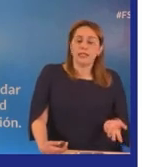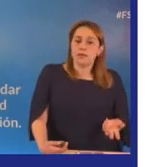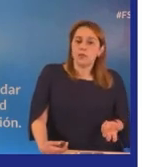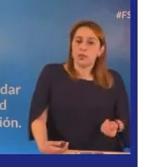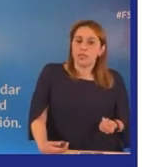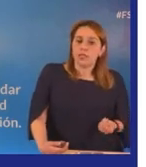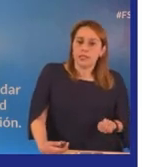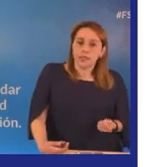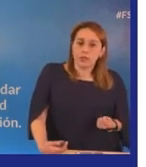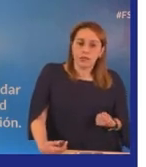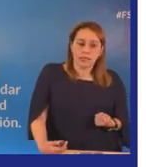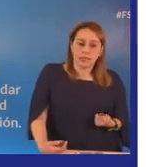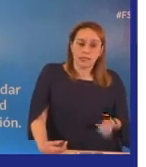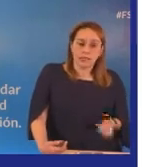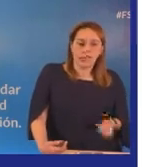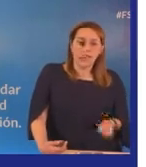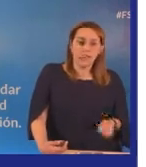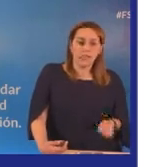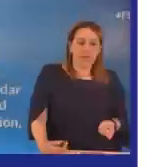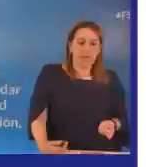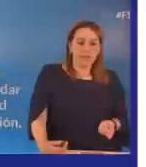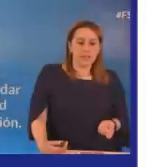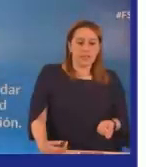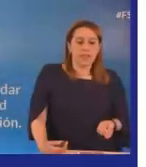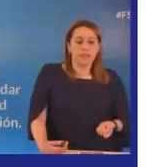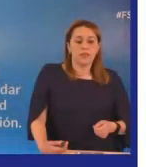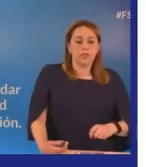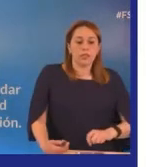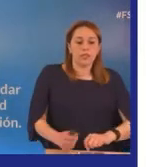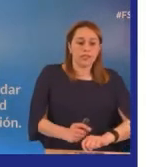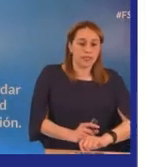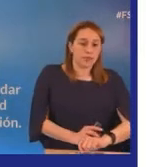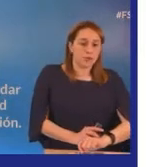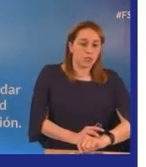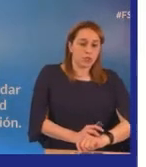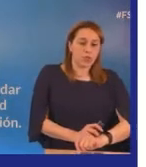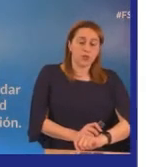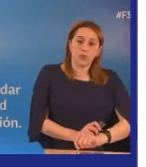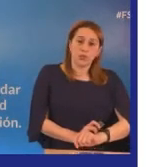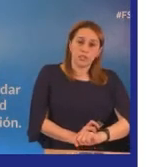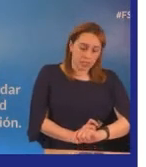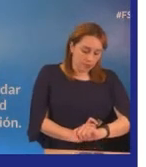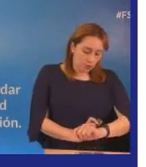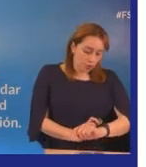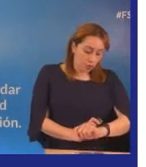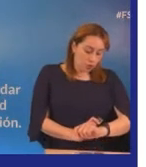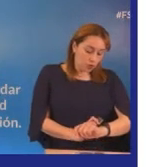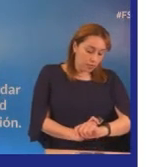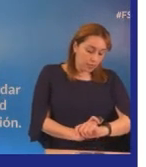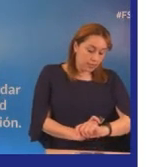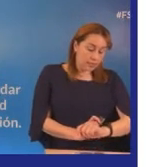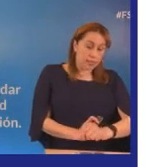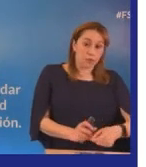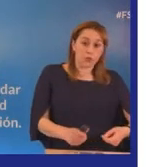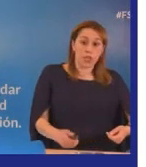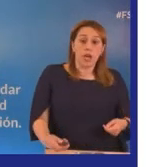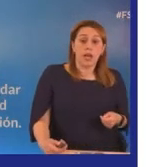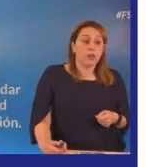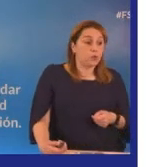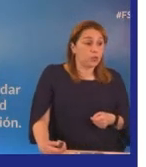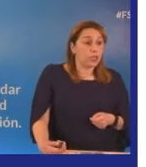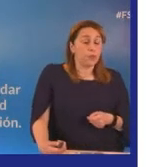También entrenamos lo que tiene que ver con las actividades instrumentales, donde necesitemos un esfuerzo cognitivo o donde